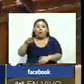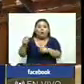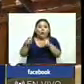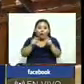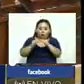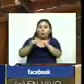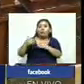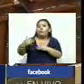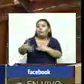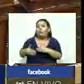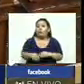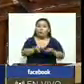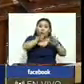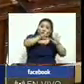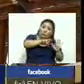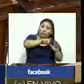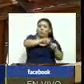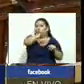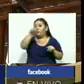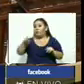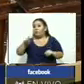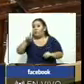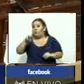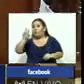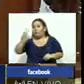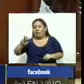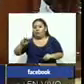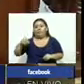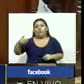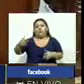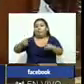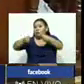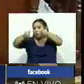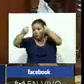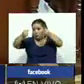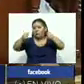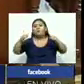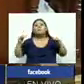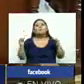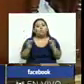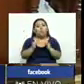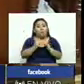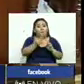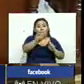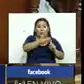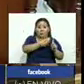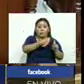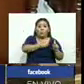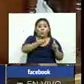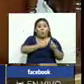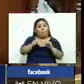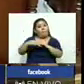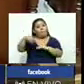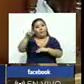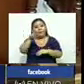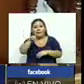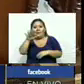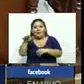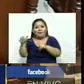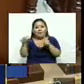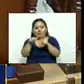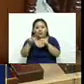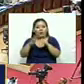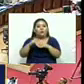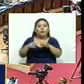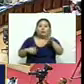penas, desde los 8 a los 12 años de cárcel. Quienes también cometan esa agresión en mayores de 15 años podrían estar tras las